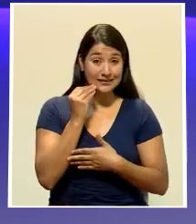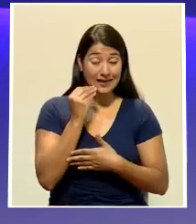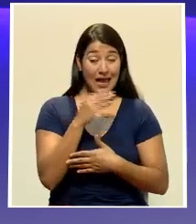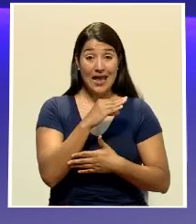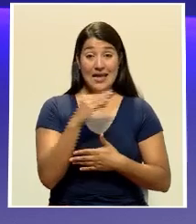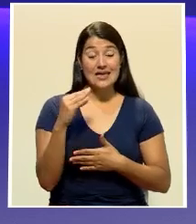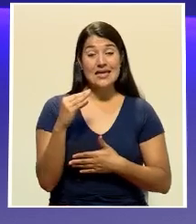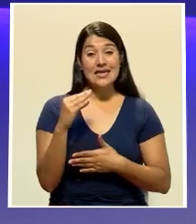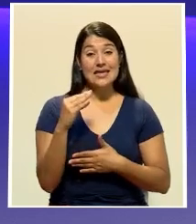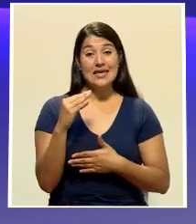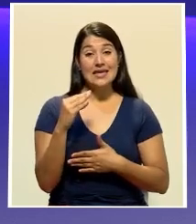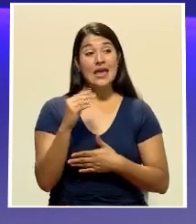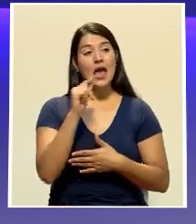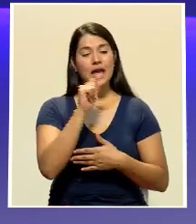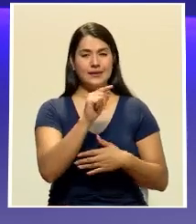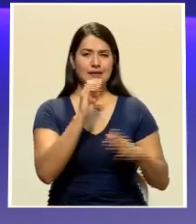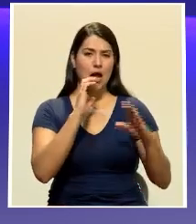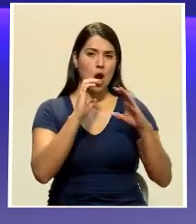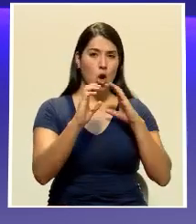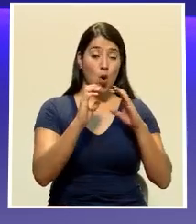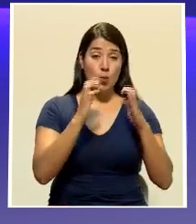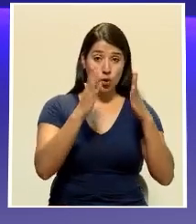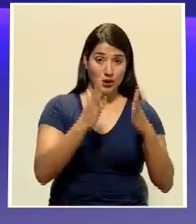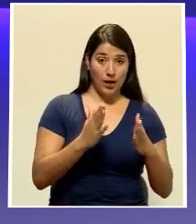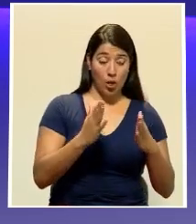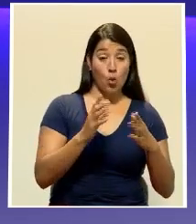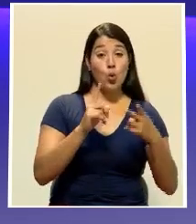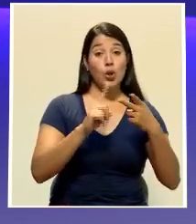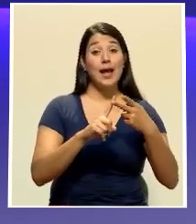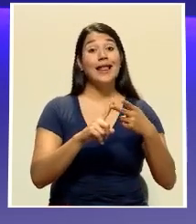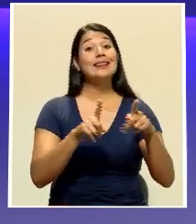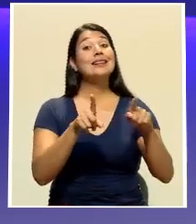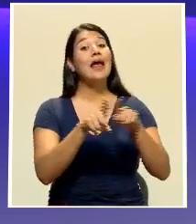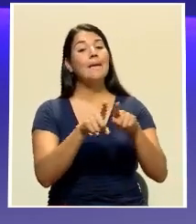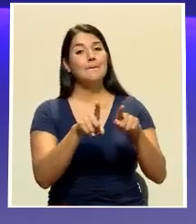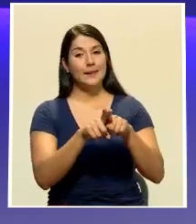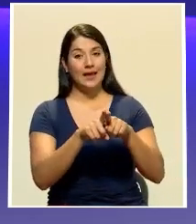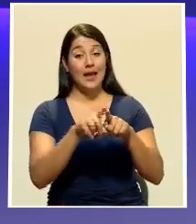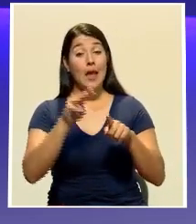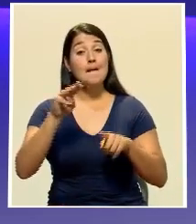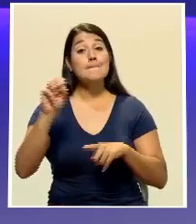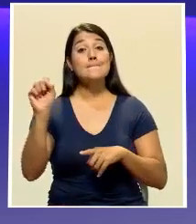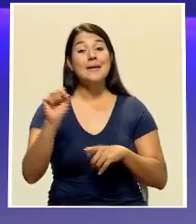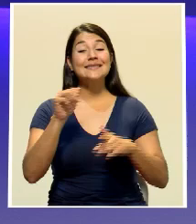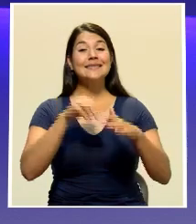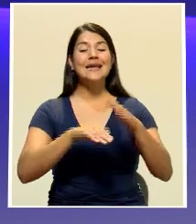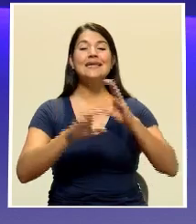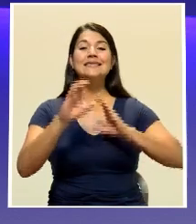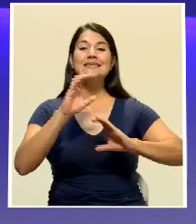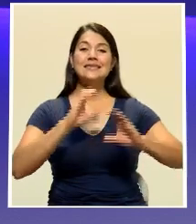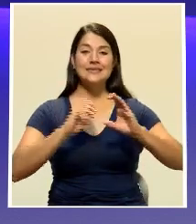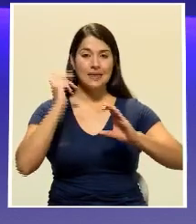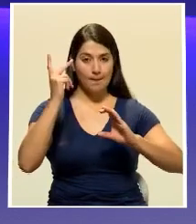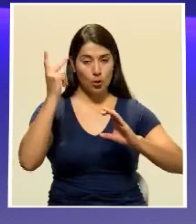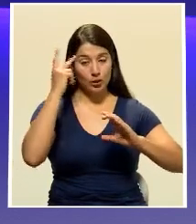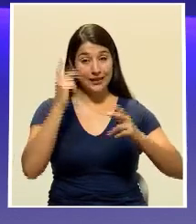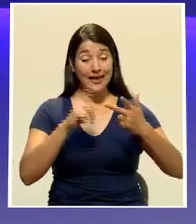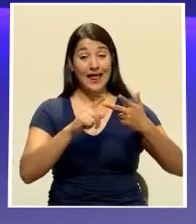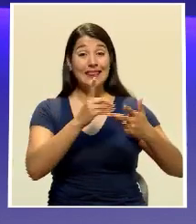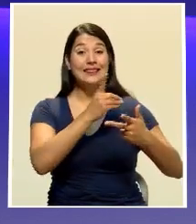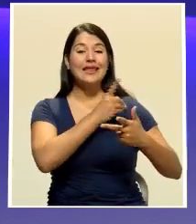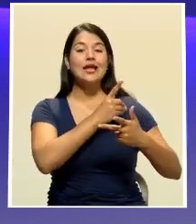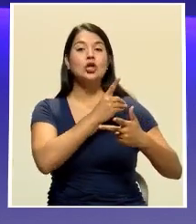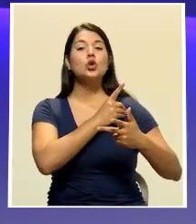quien además de comunicadora es máster en ciencias políticas y directora del